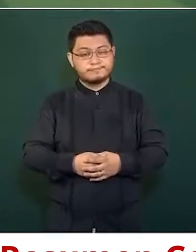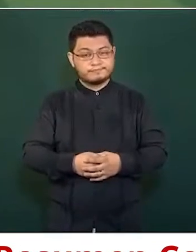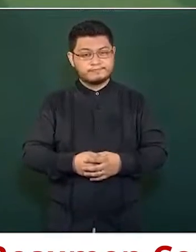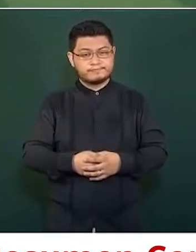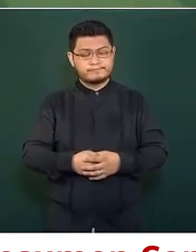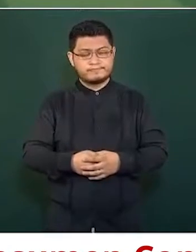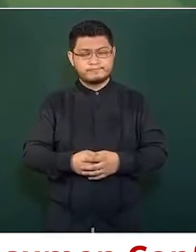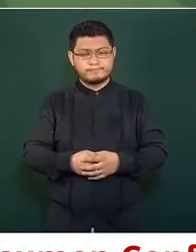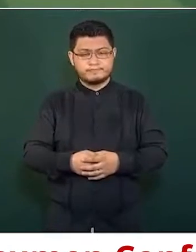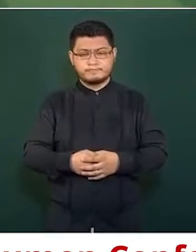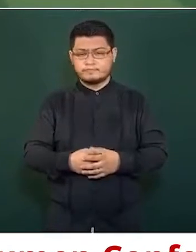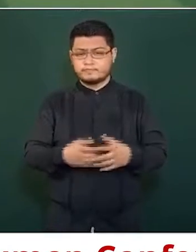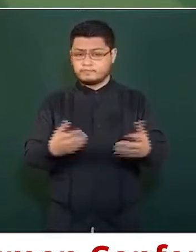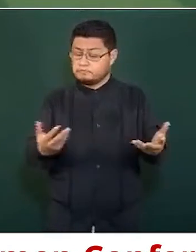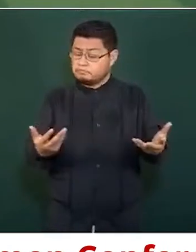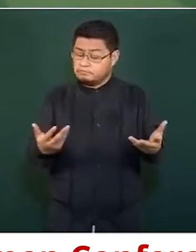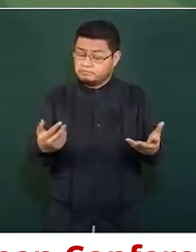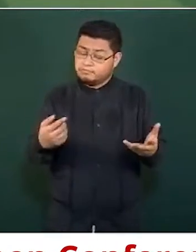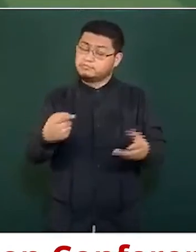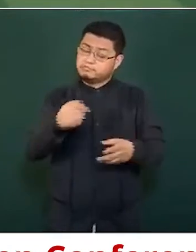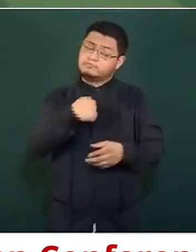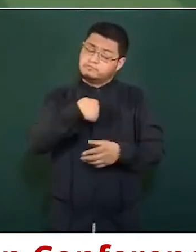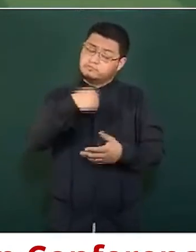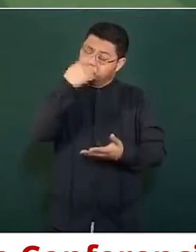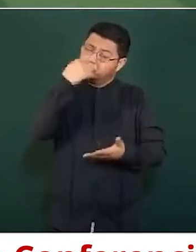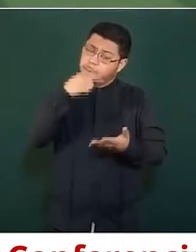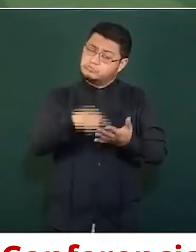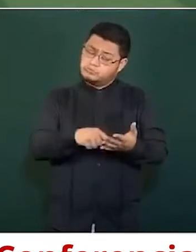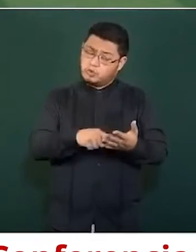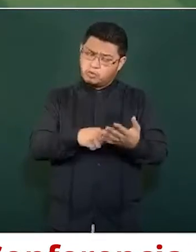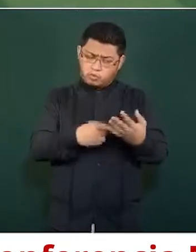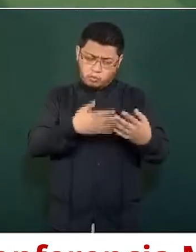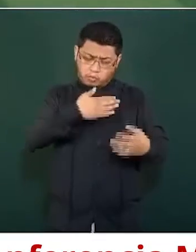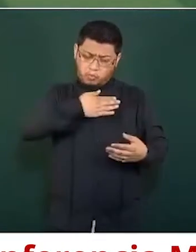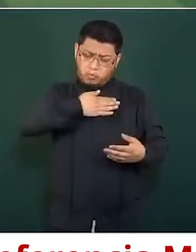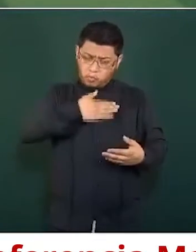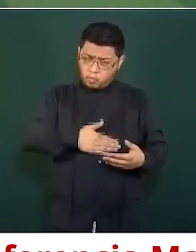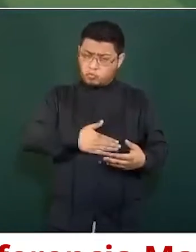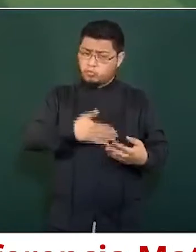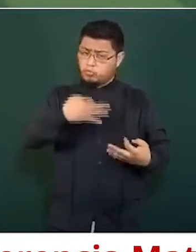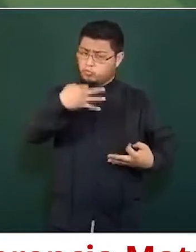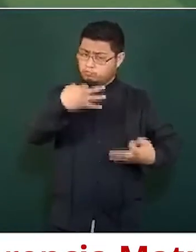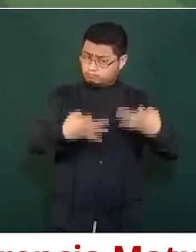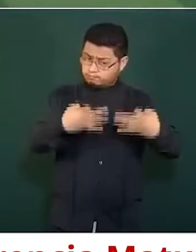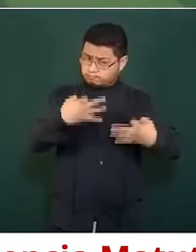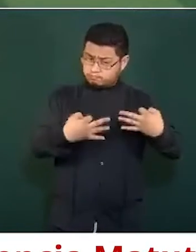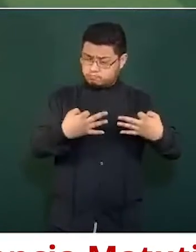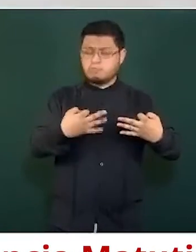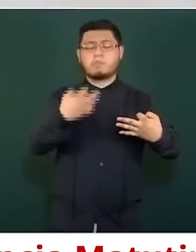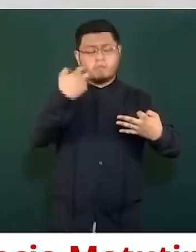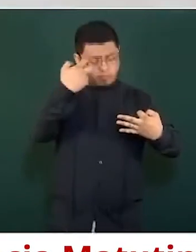Entonces, sería un acto de justicia y por lo mismo es un asunto de Estado.